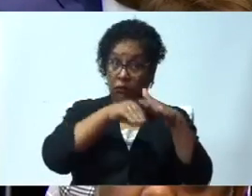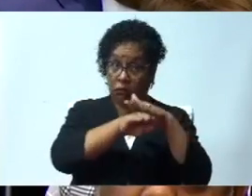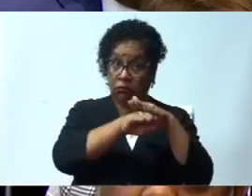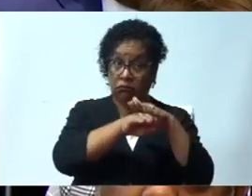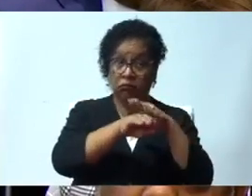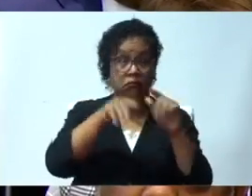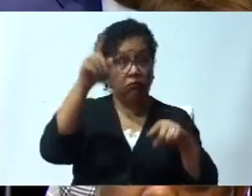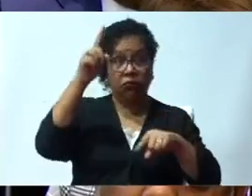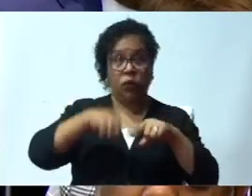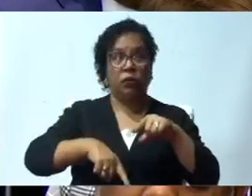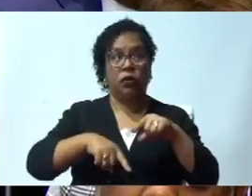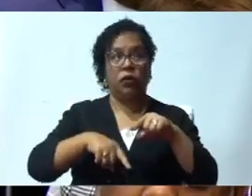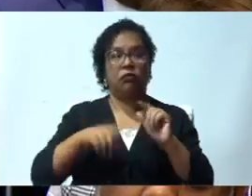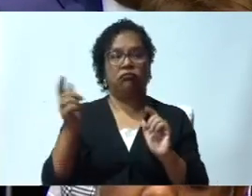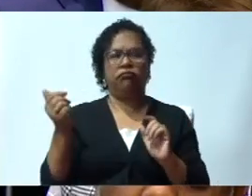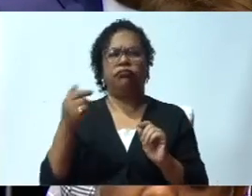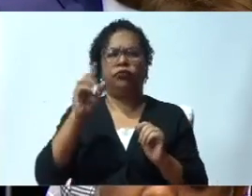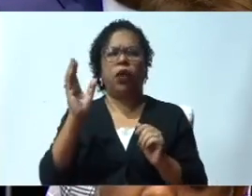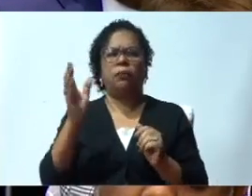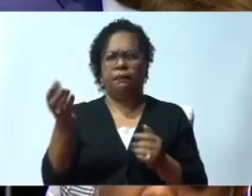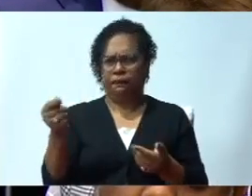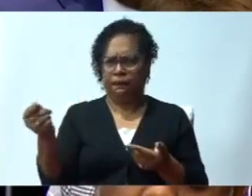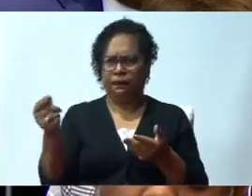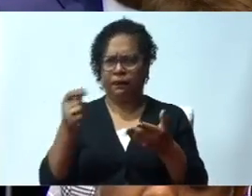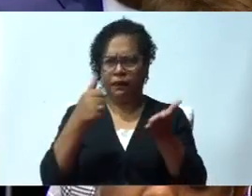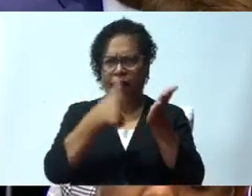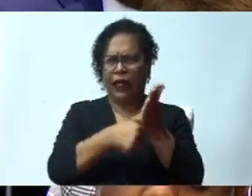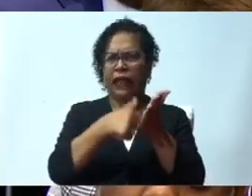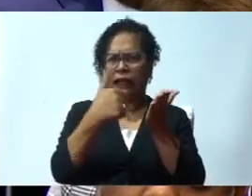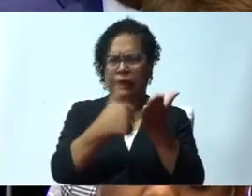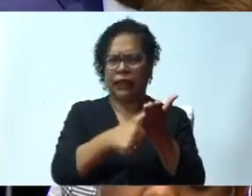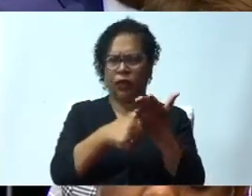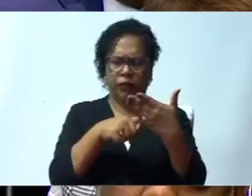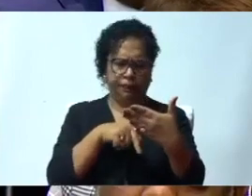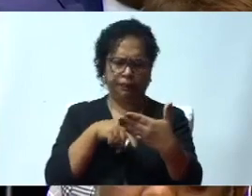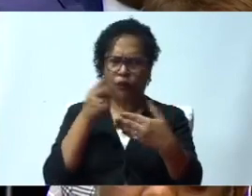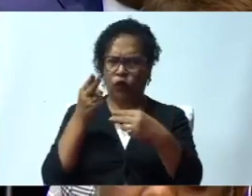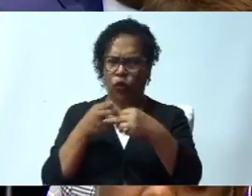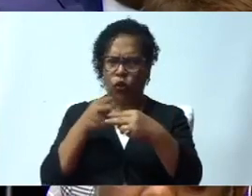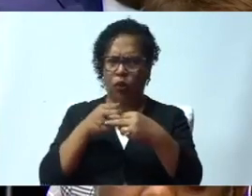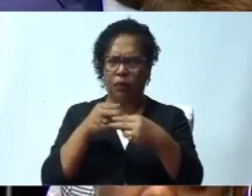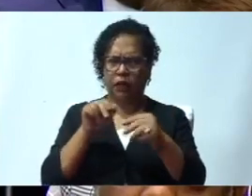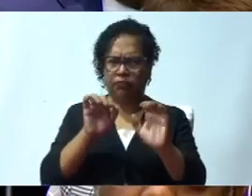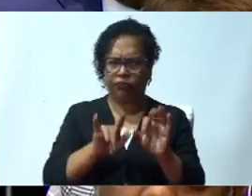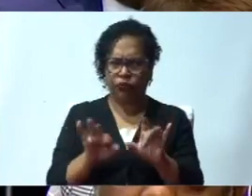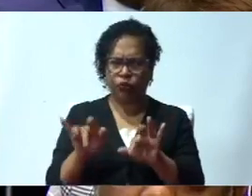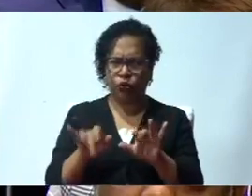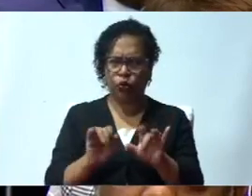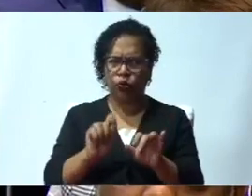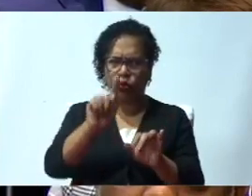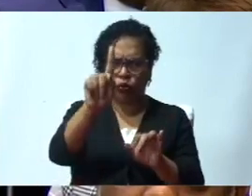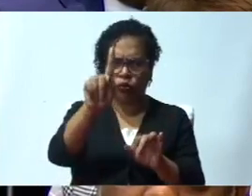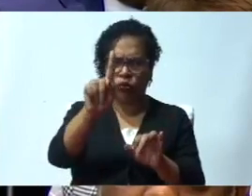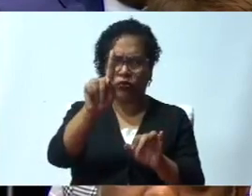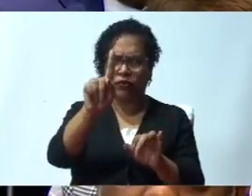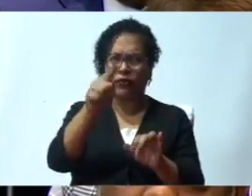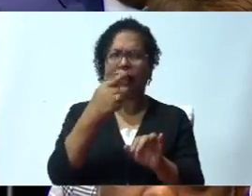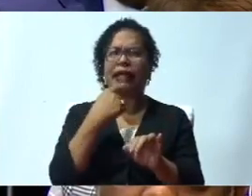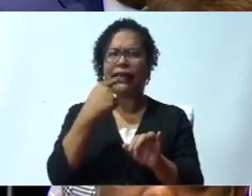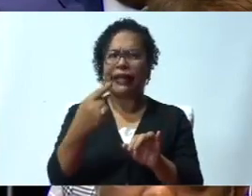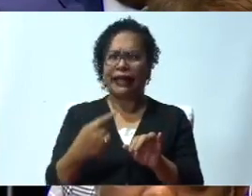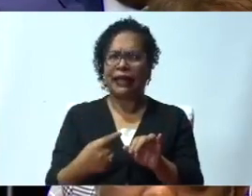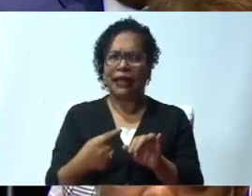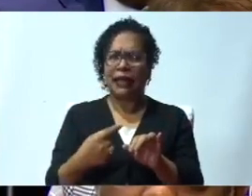las beneficiarias. Y cuando entra, el sistema del Ministerio de la Vivienda le dice, usted no puede ser beneficiario porque ya usted